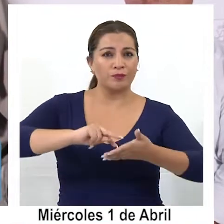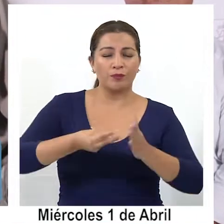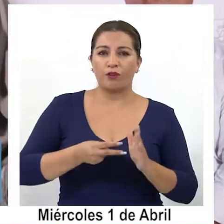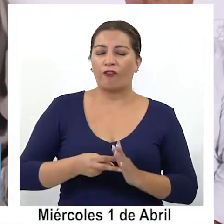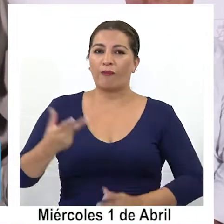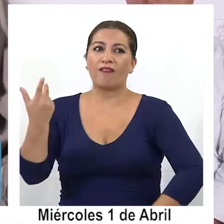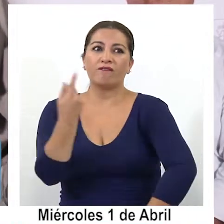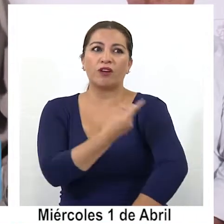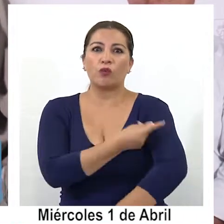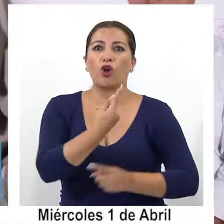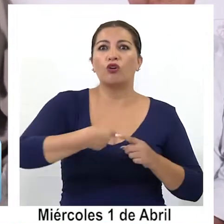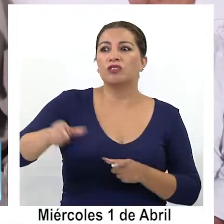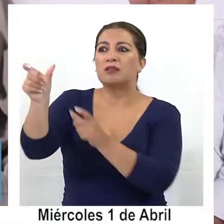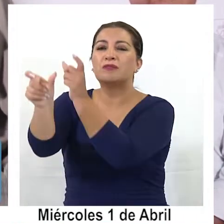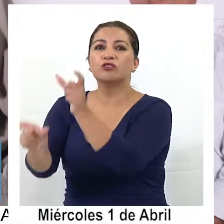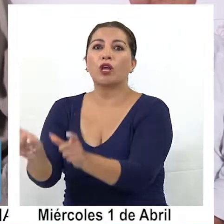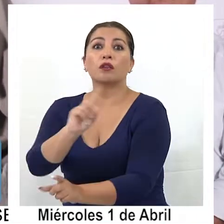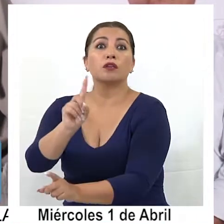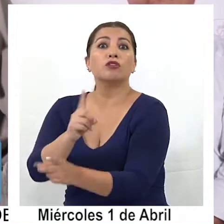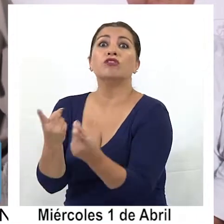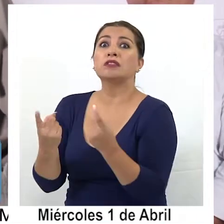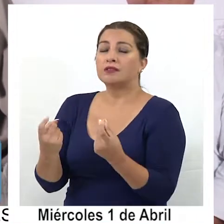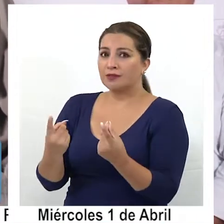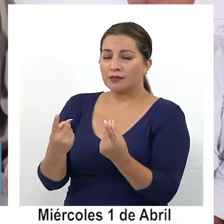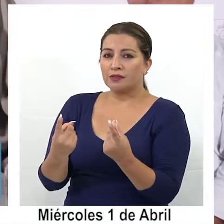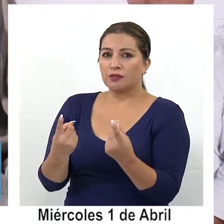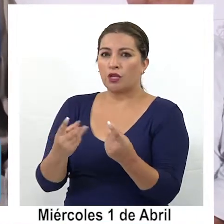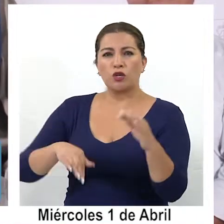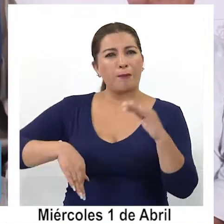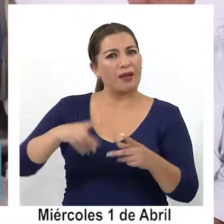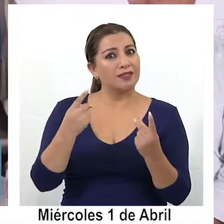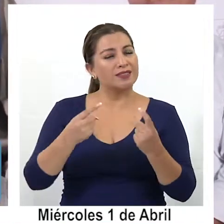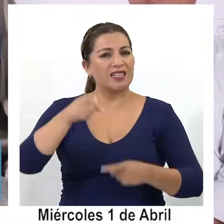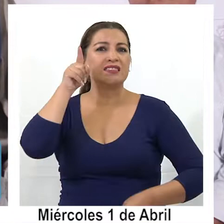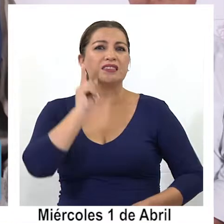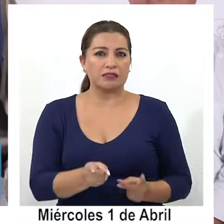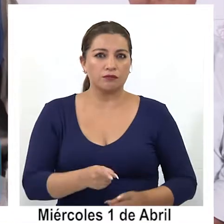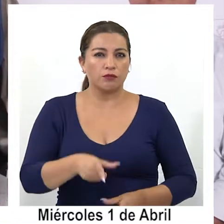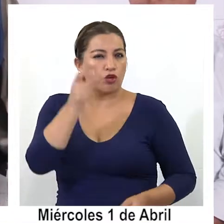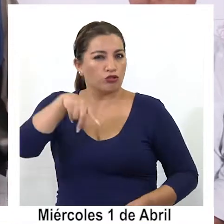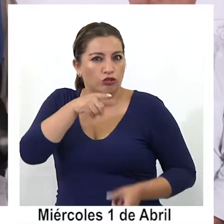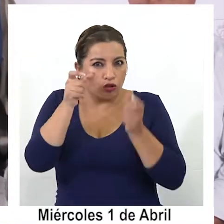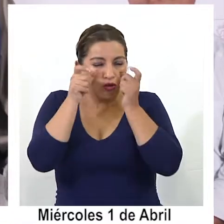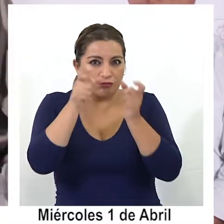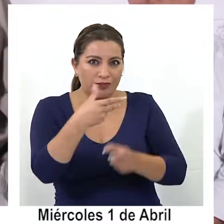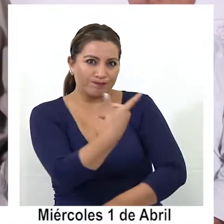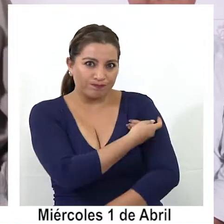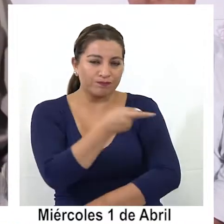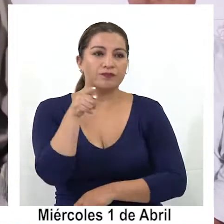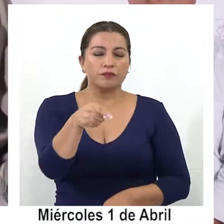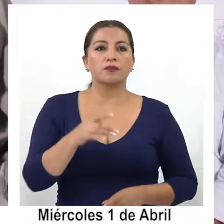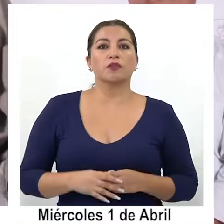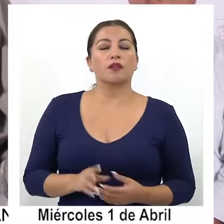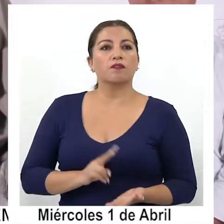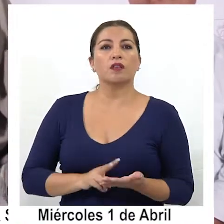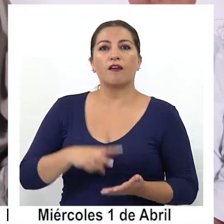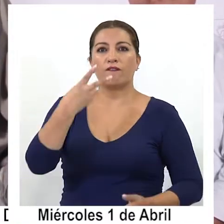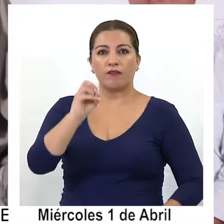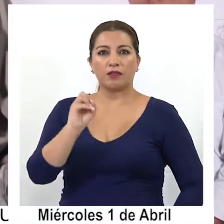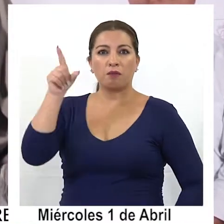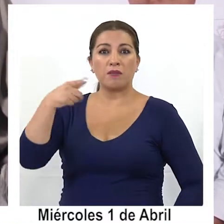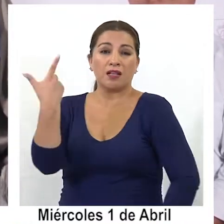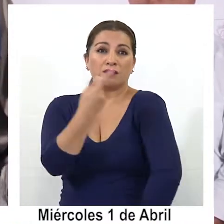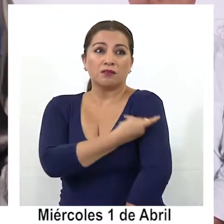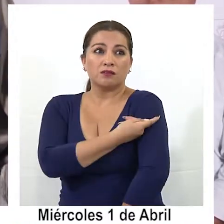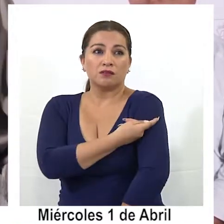vacunas hacia grupos que no son los vulnerables y en ese contexto asegurar que efectivamente tenemos stock, más de 20.000 unidades